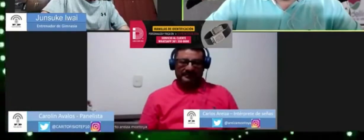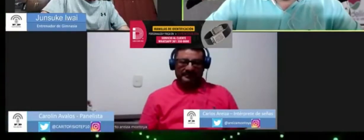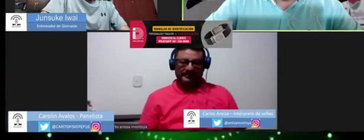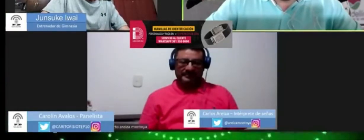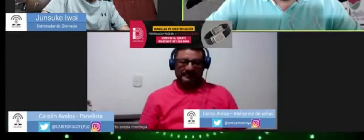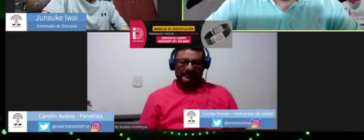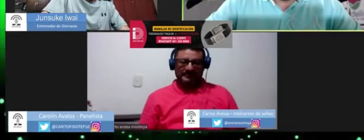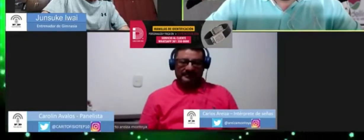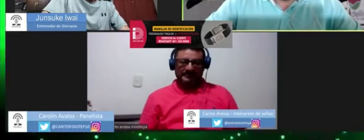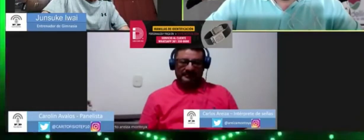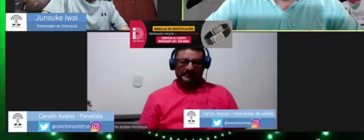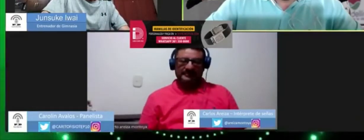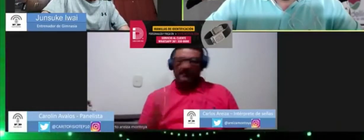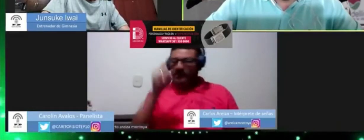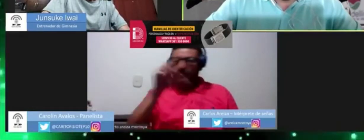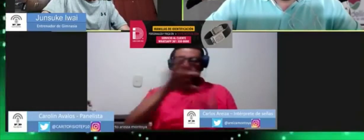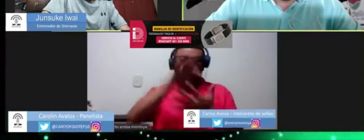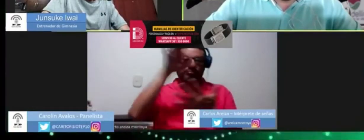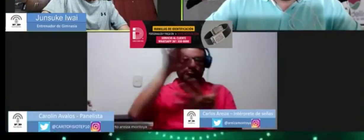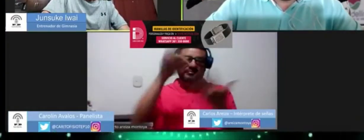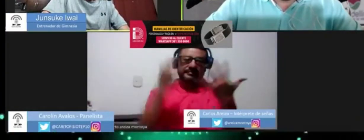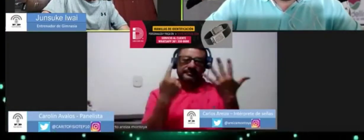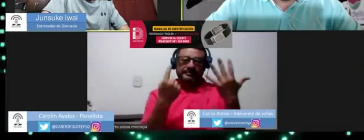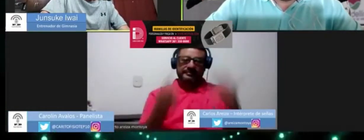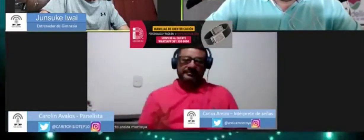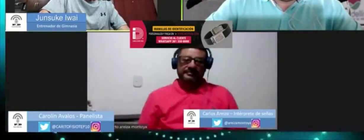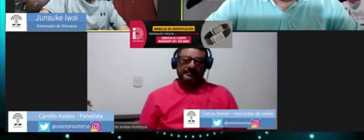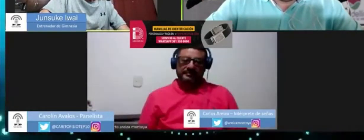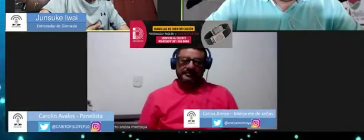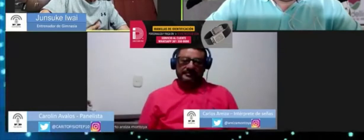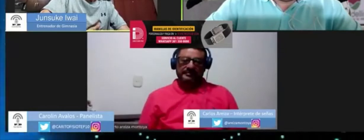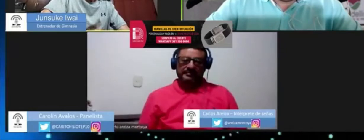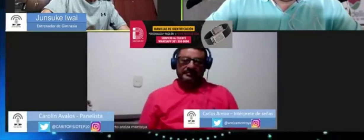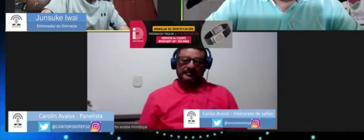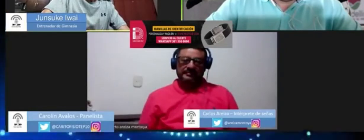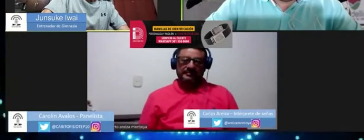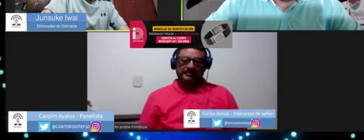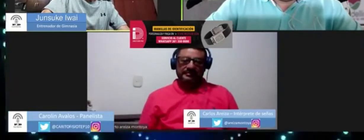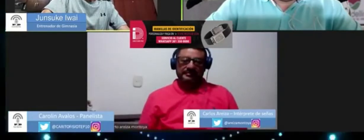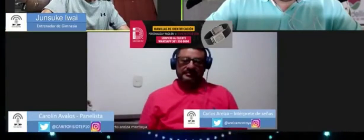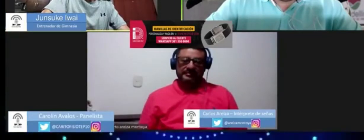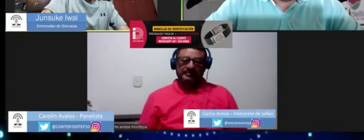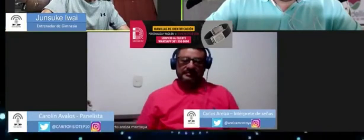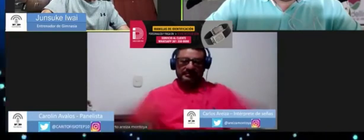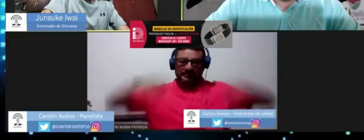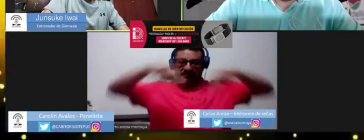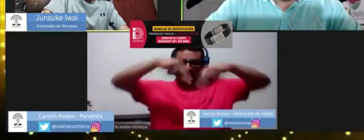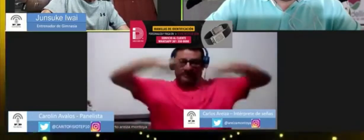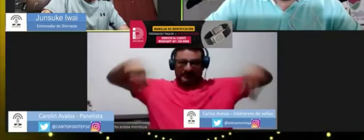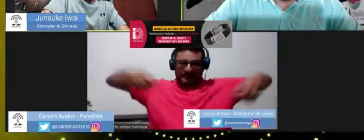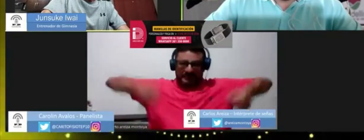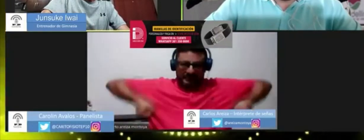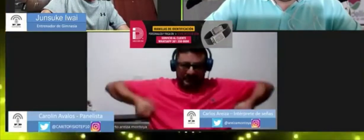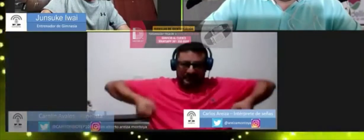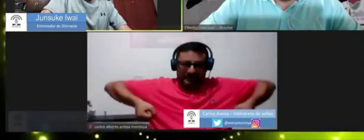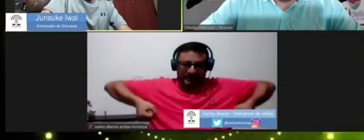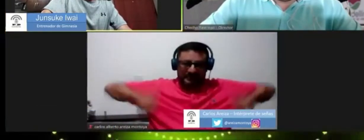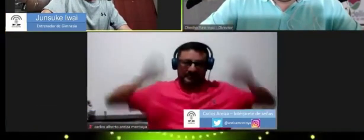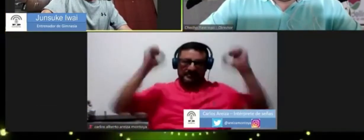qué? Fuerte, mi fuerte era barra y garzones.